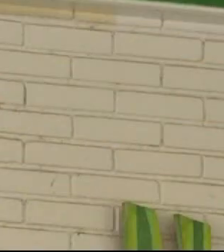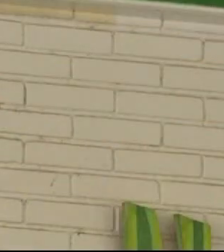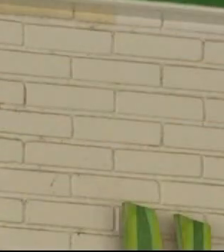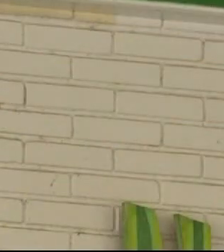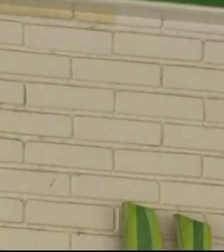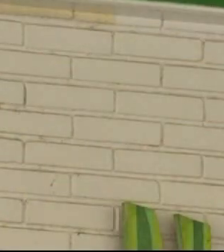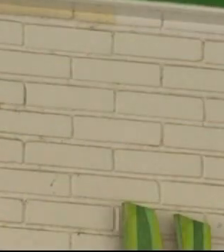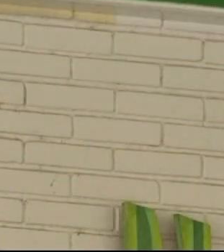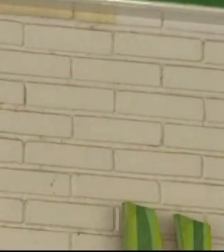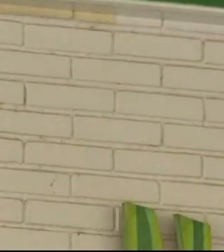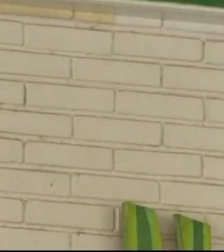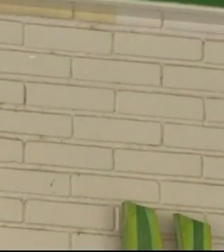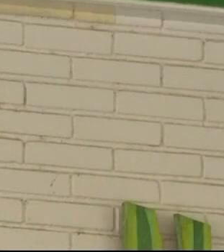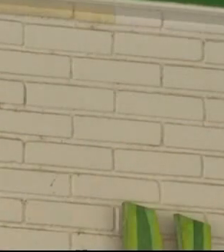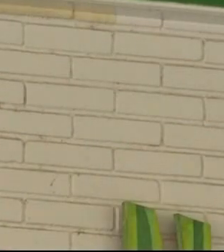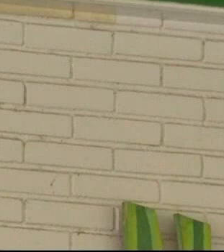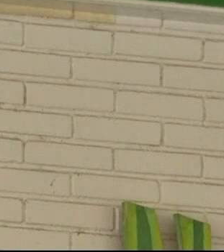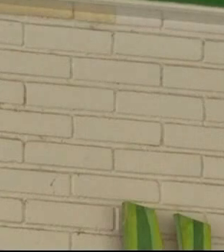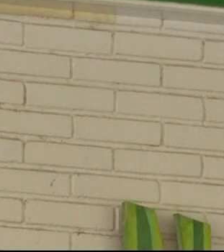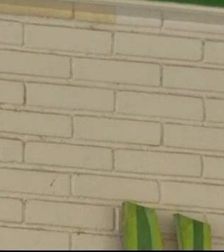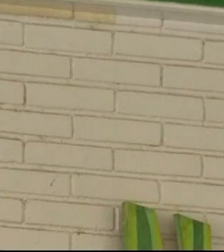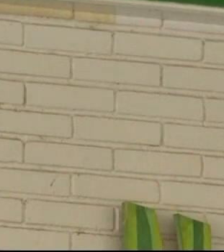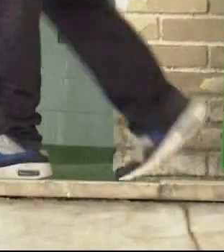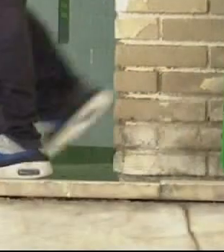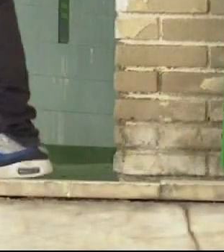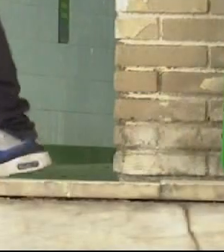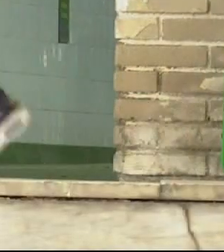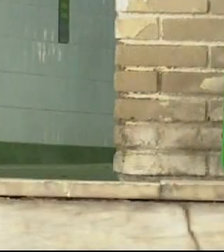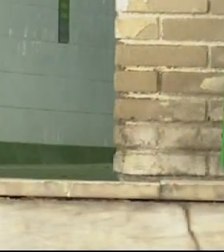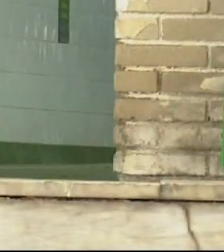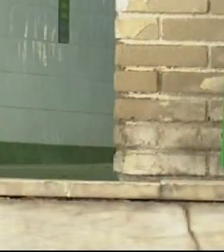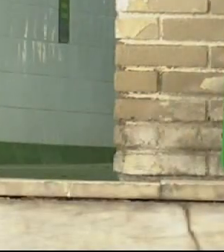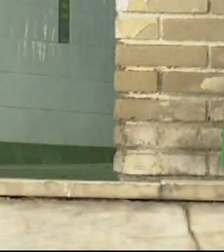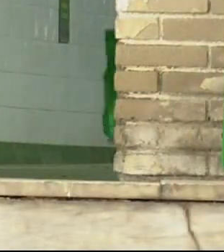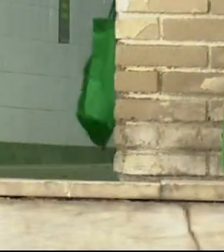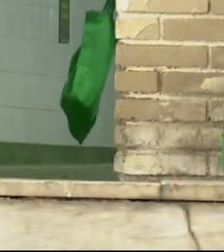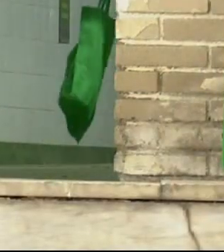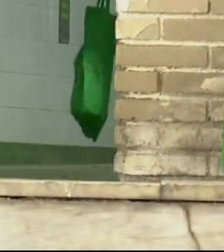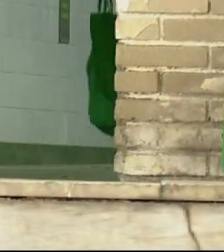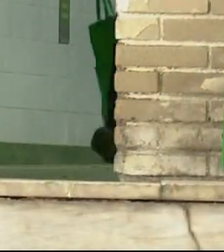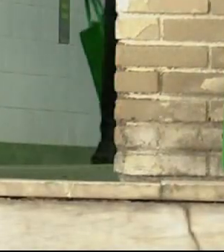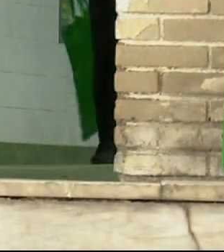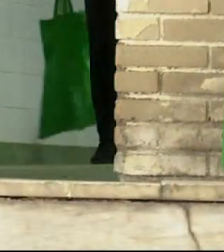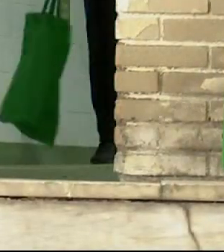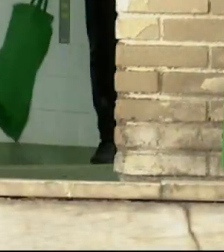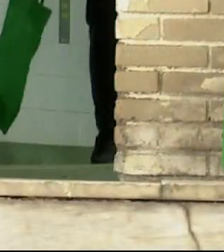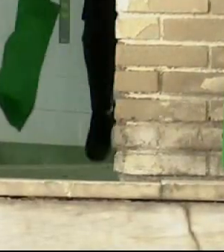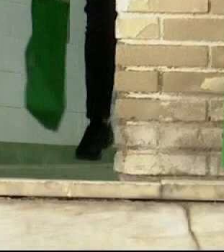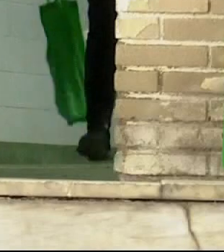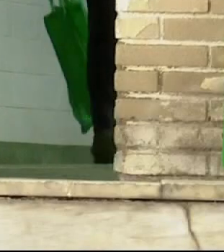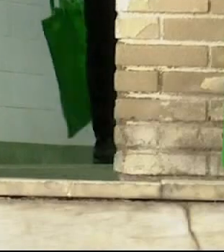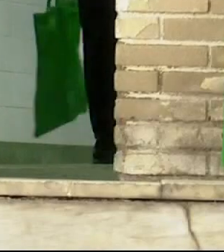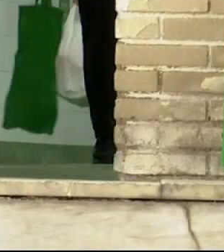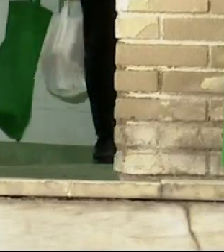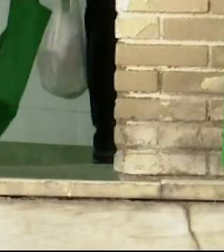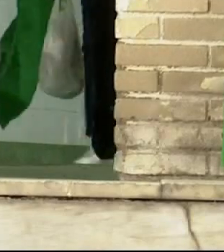al proyecto de modernización del Mercado de Los Ángeles. La obra, financiada en su mayor parte por los fondos Next Generation,